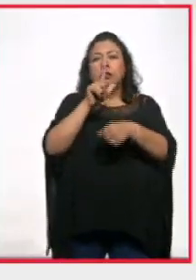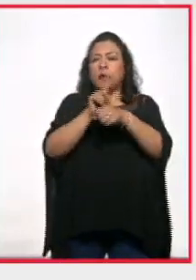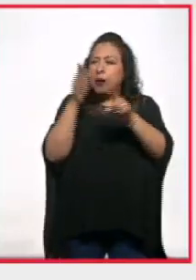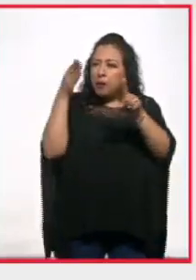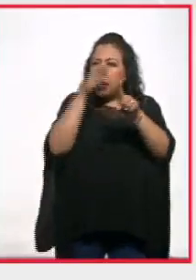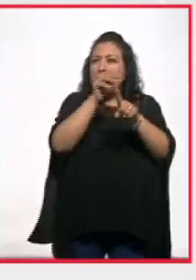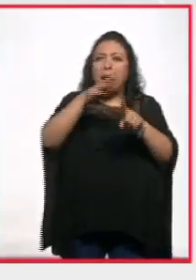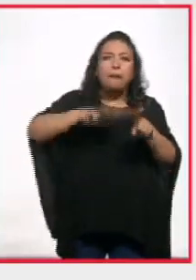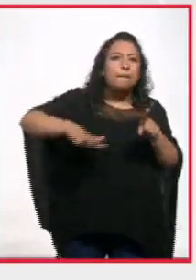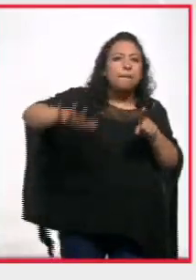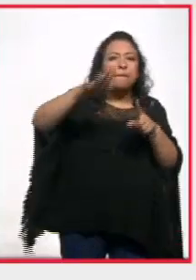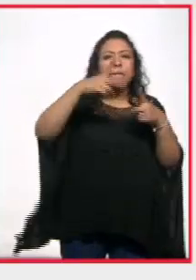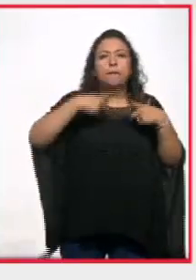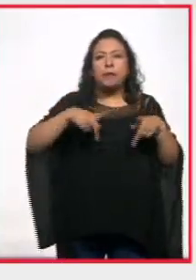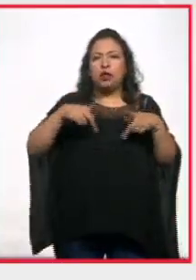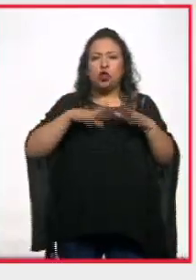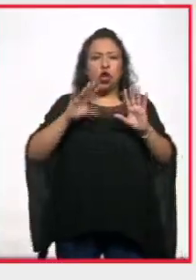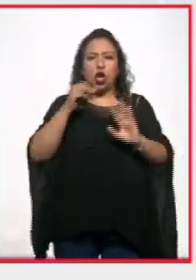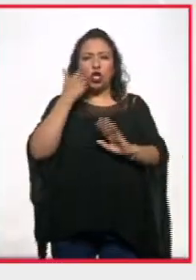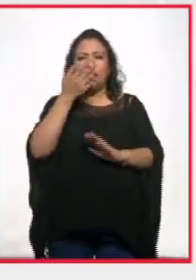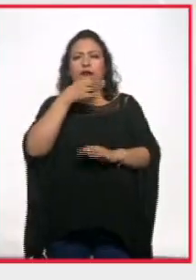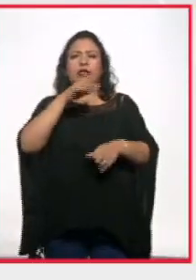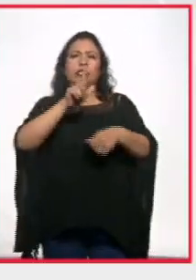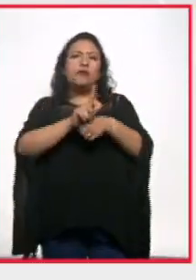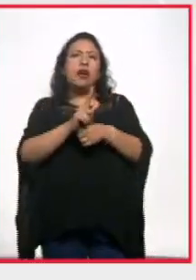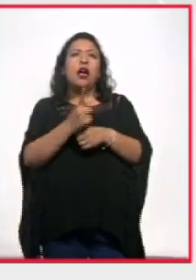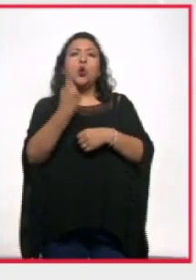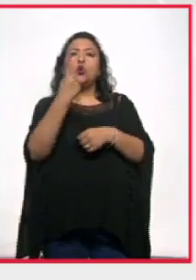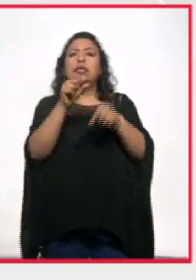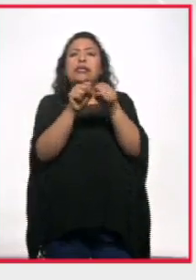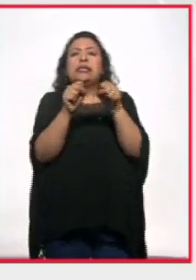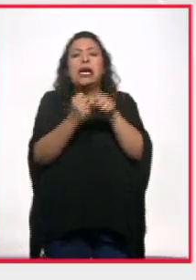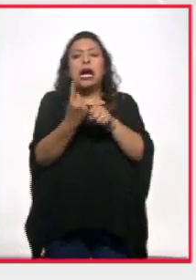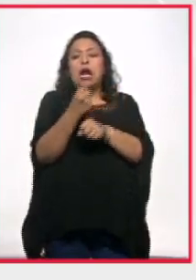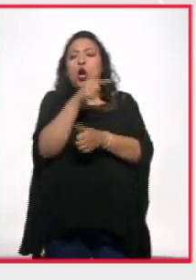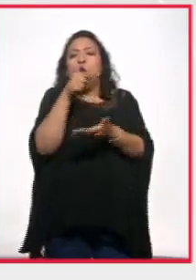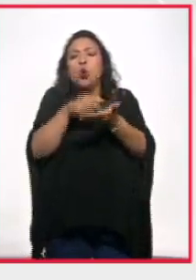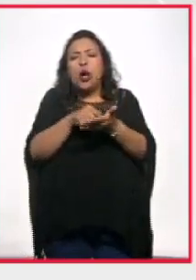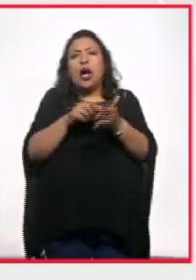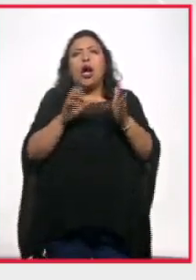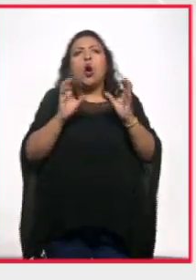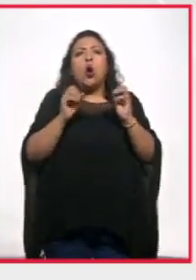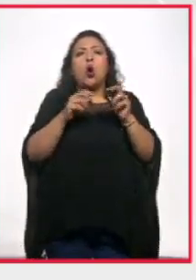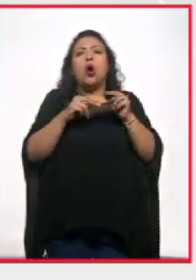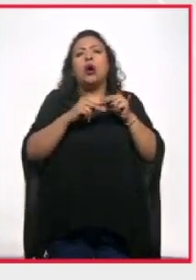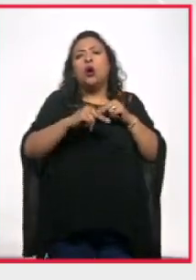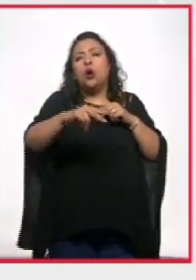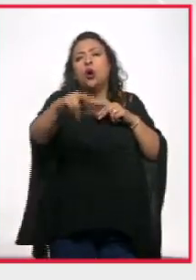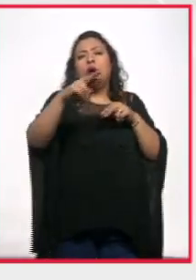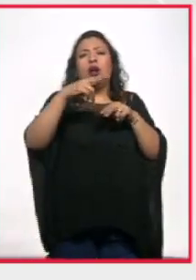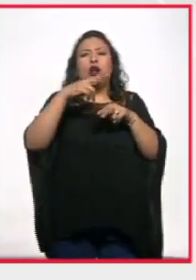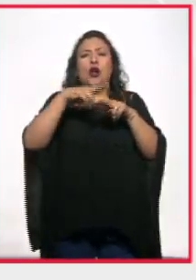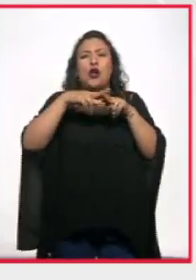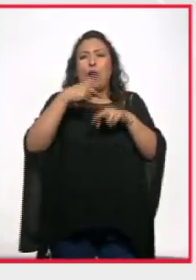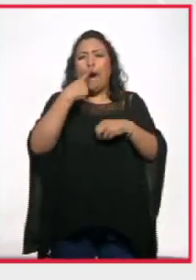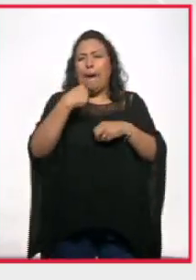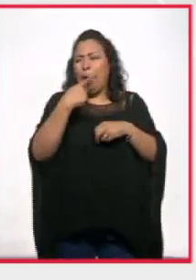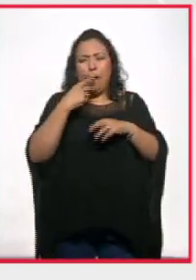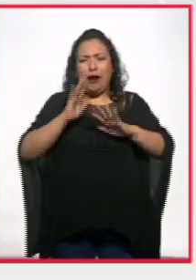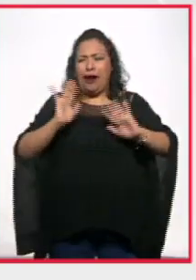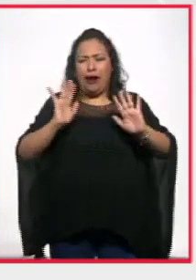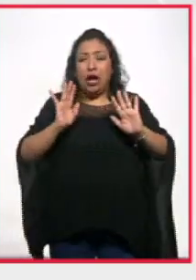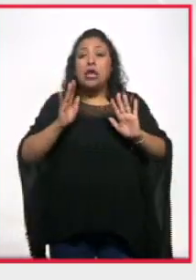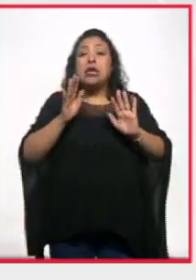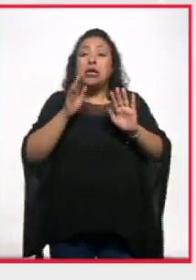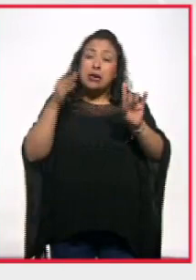a los públicos, no es un festival de una sola sala y una alfombra roja. El objetivo es de que